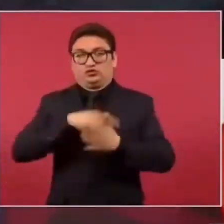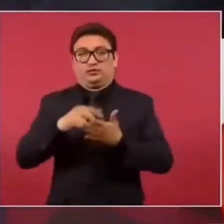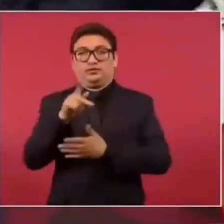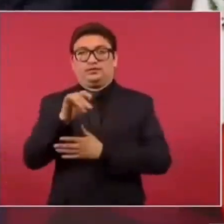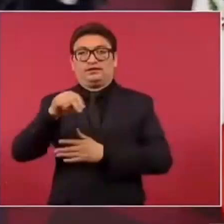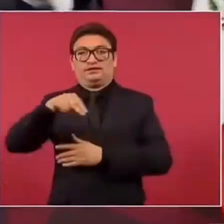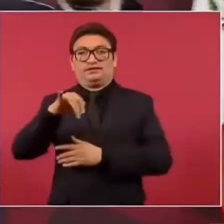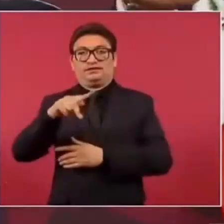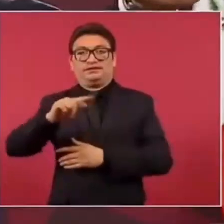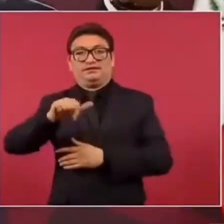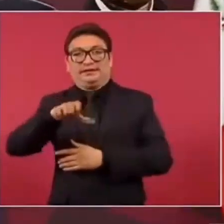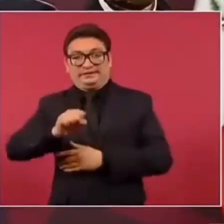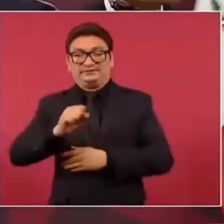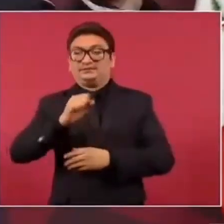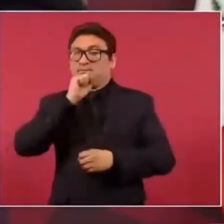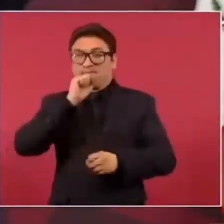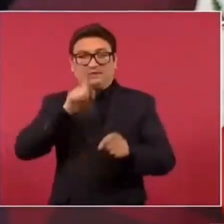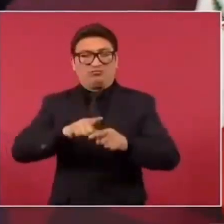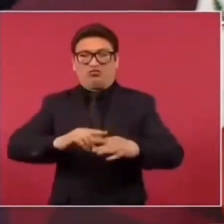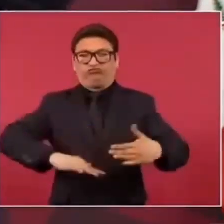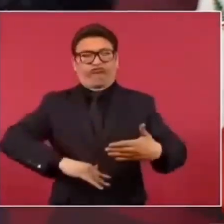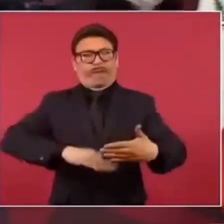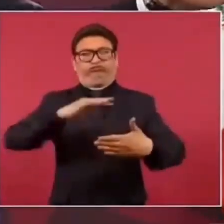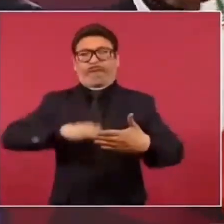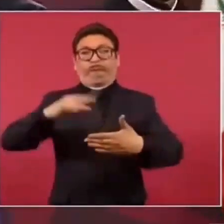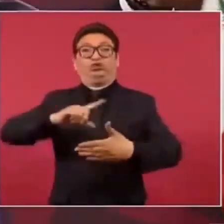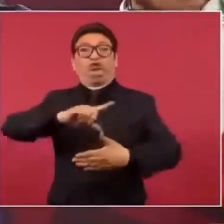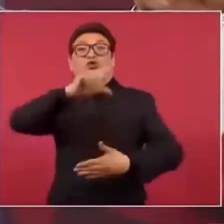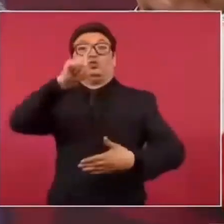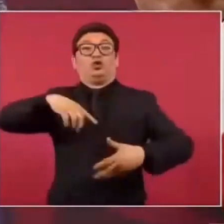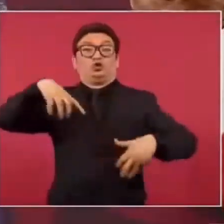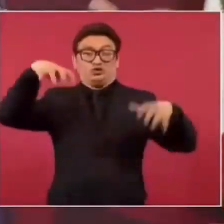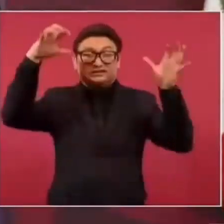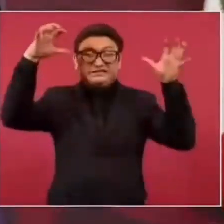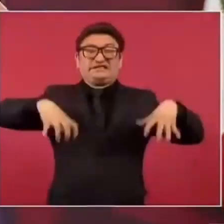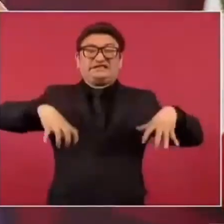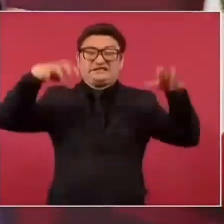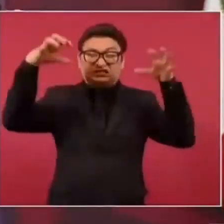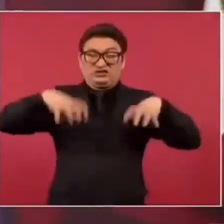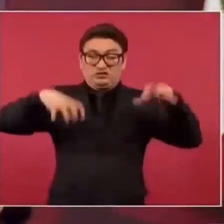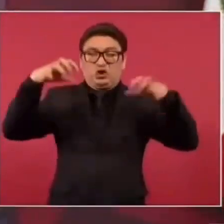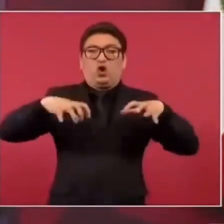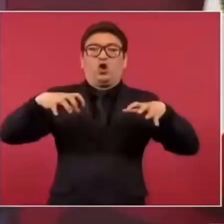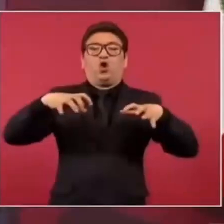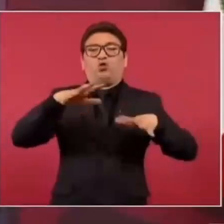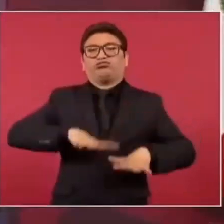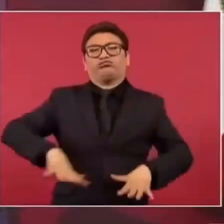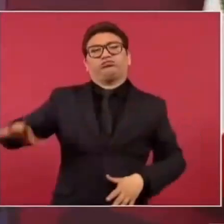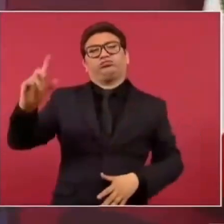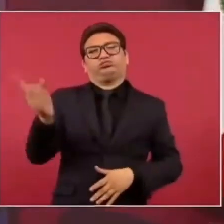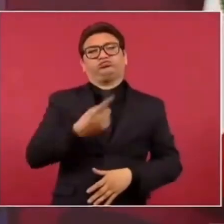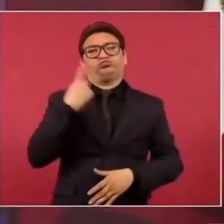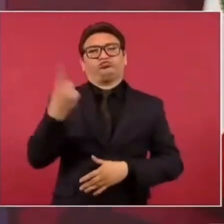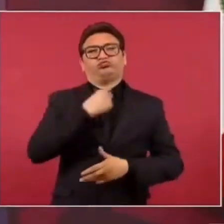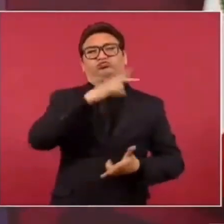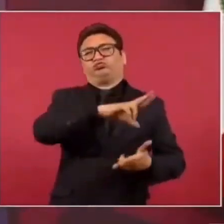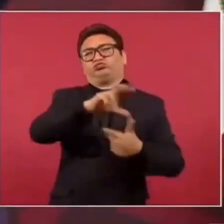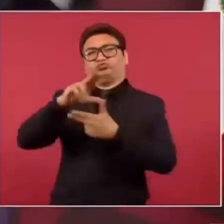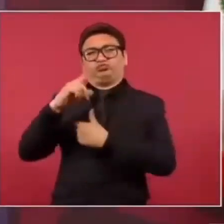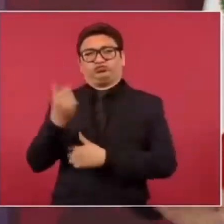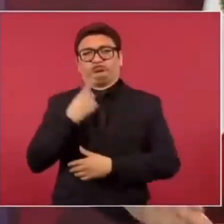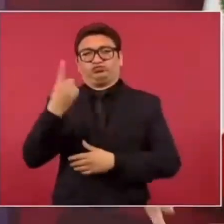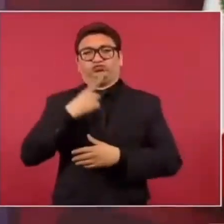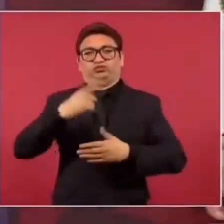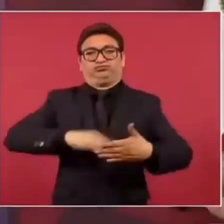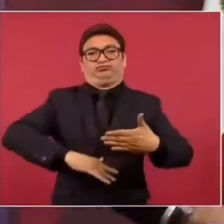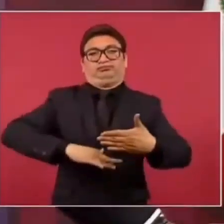Peñitas, llenas. Vienen las temporadas de lluvia, los huracanes, pues se terminan